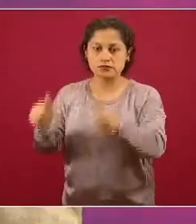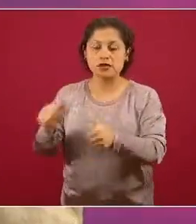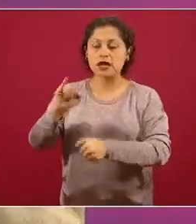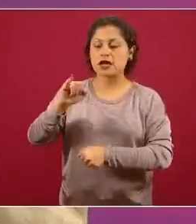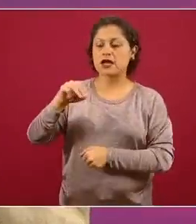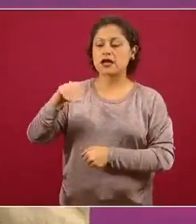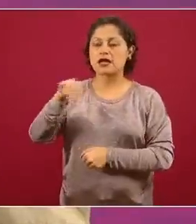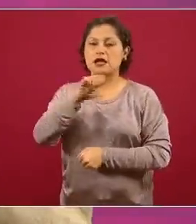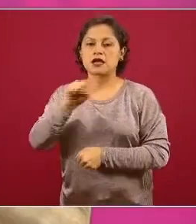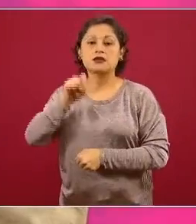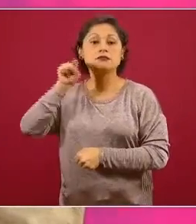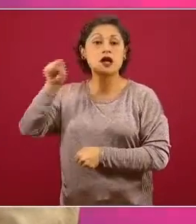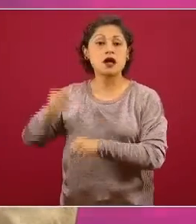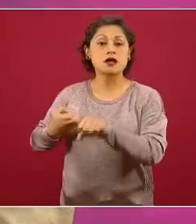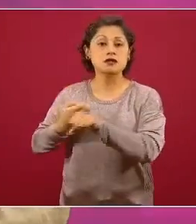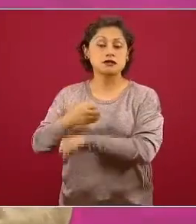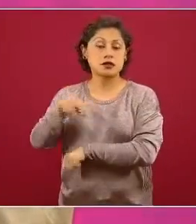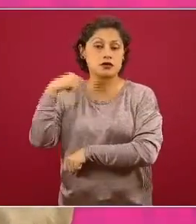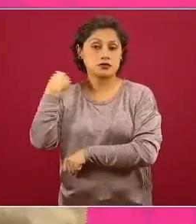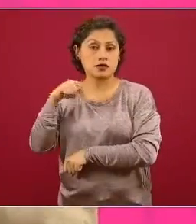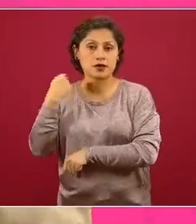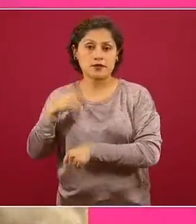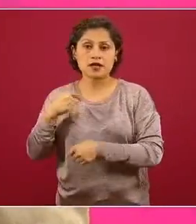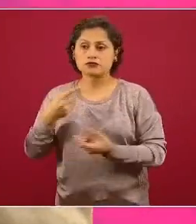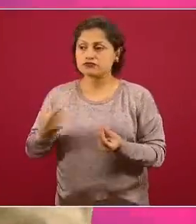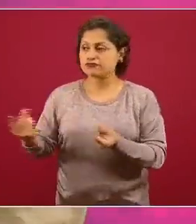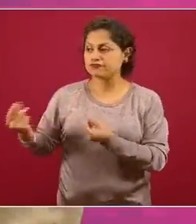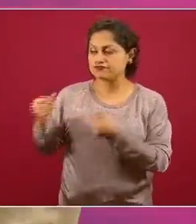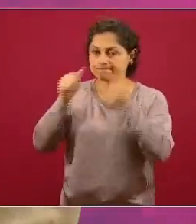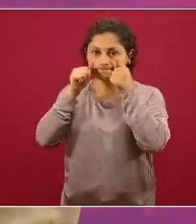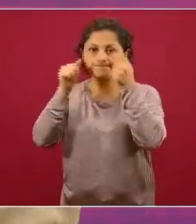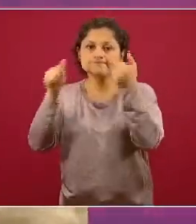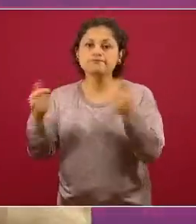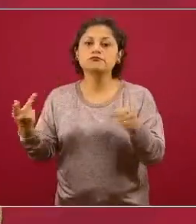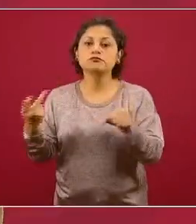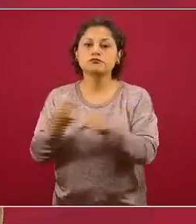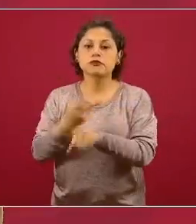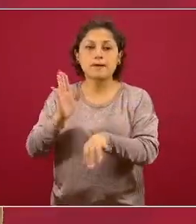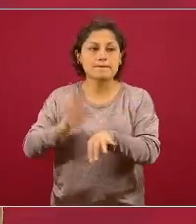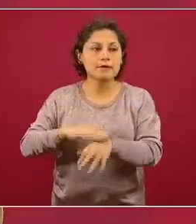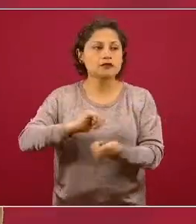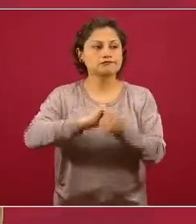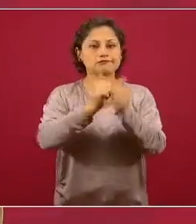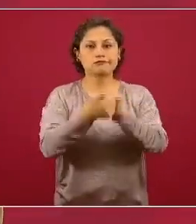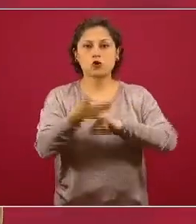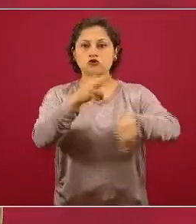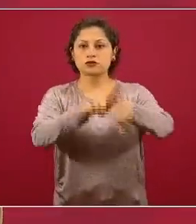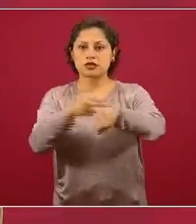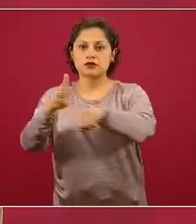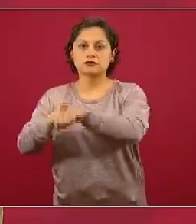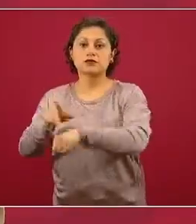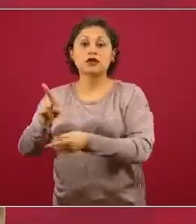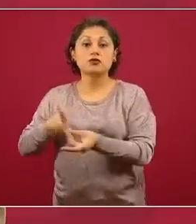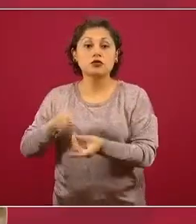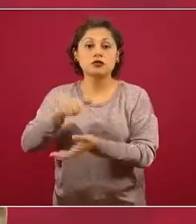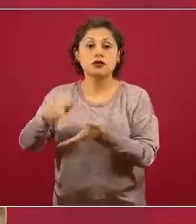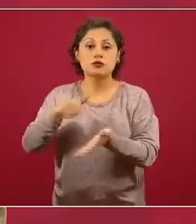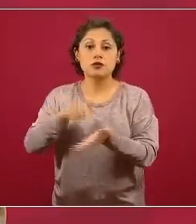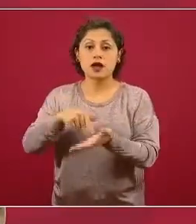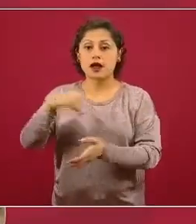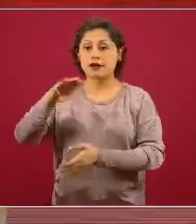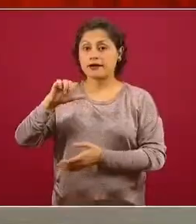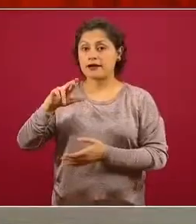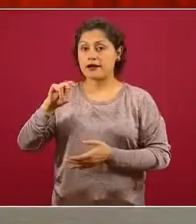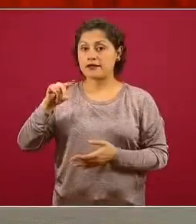detectó oportunidades para tener ampliaciones, particularmente en Cárdenas, Tabasco. Ayer